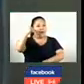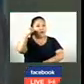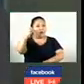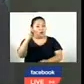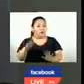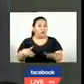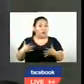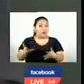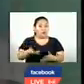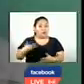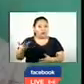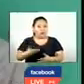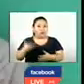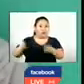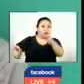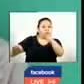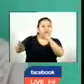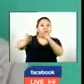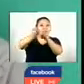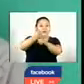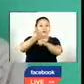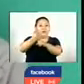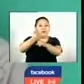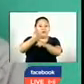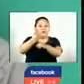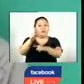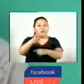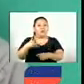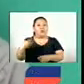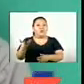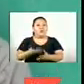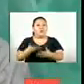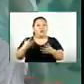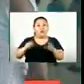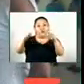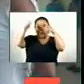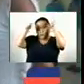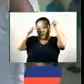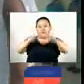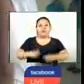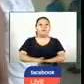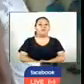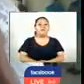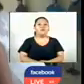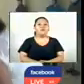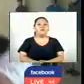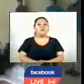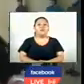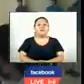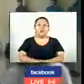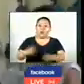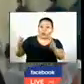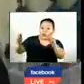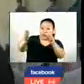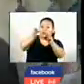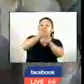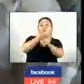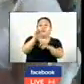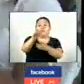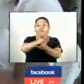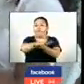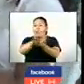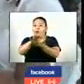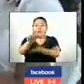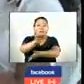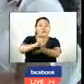ODS que son los objetivos de desarrollo sostenible de la organización de las naciones libres Para lograr los objetivos de una ciudad verde y